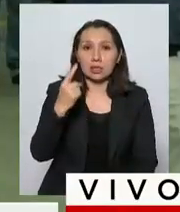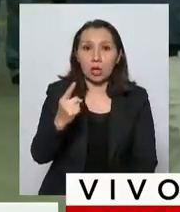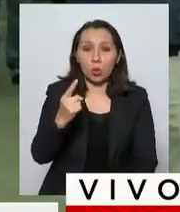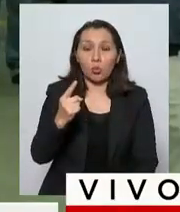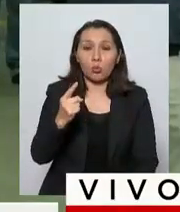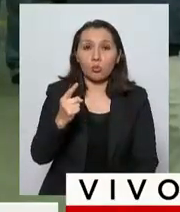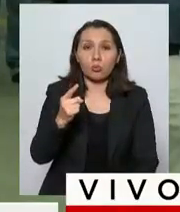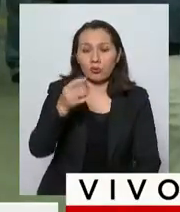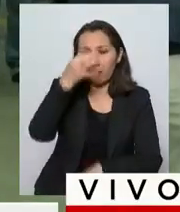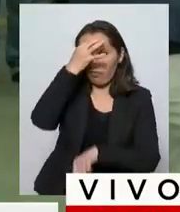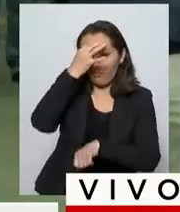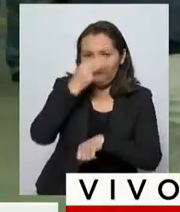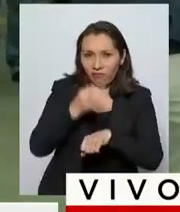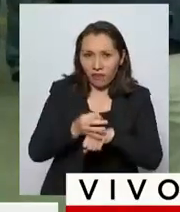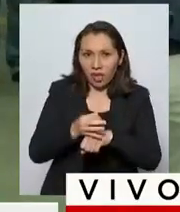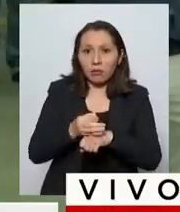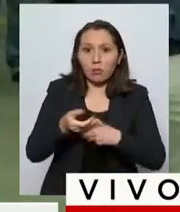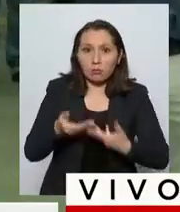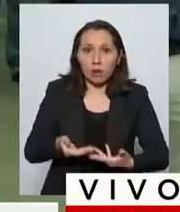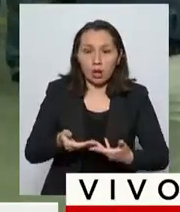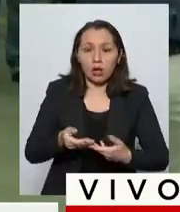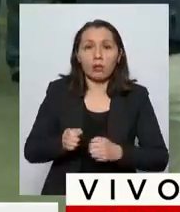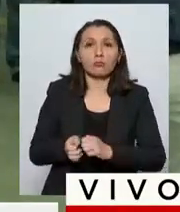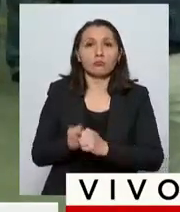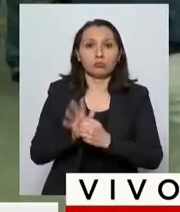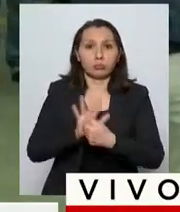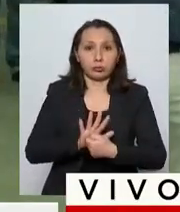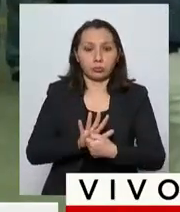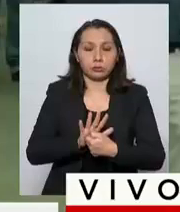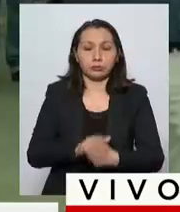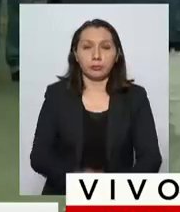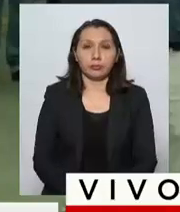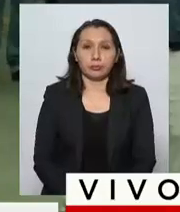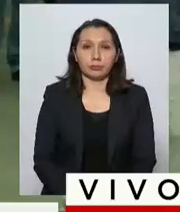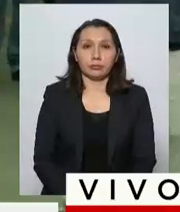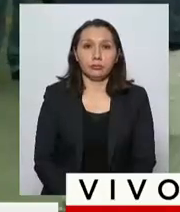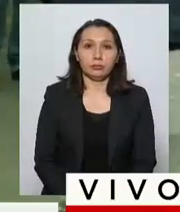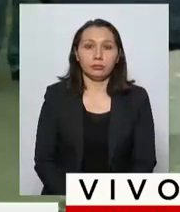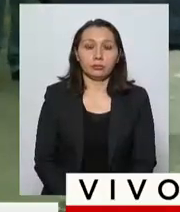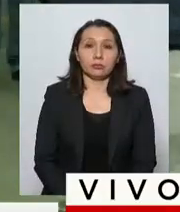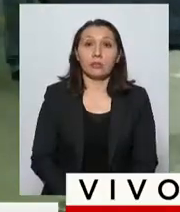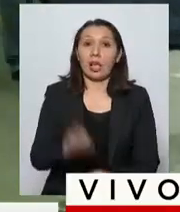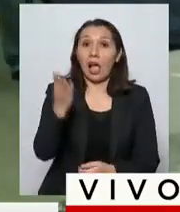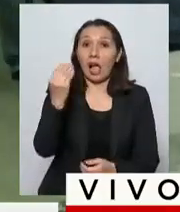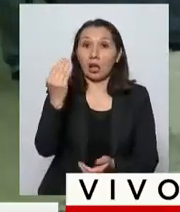17.261 enfermos activos por COVID-19.